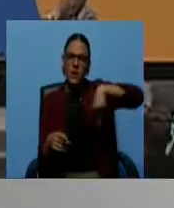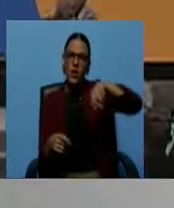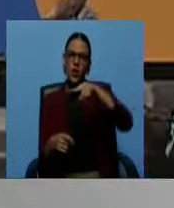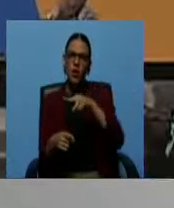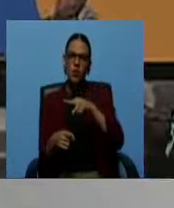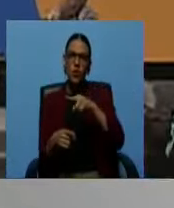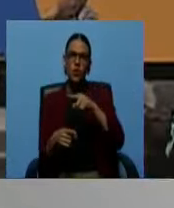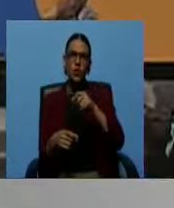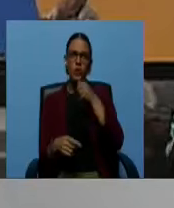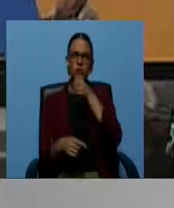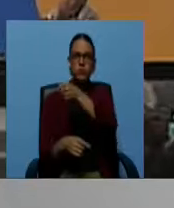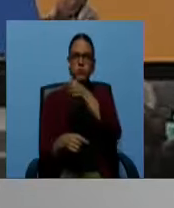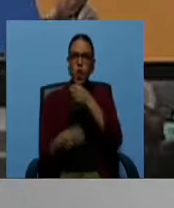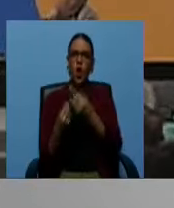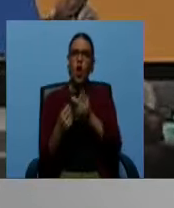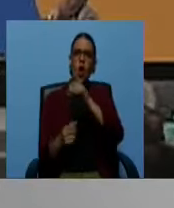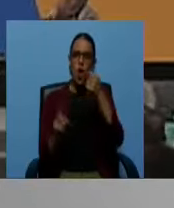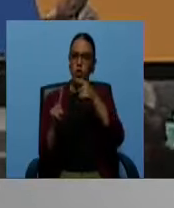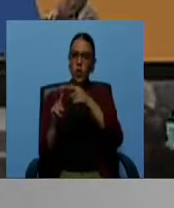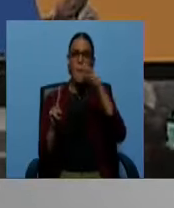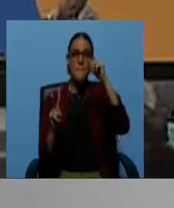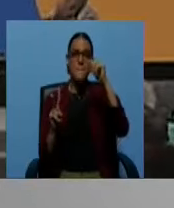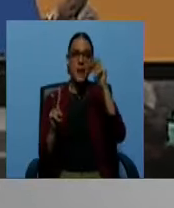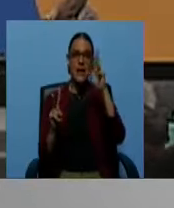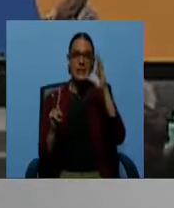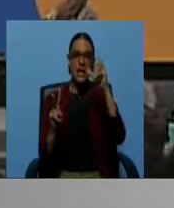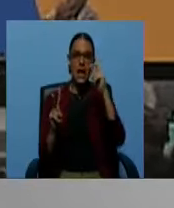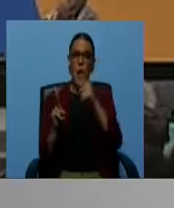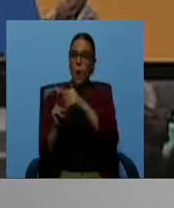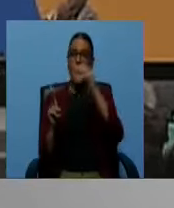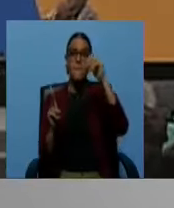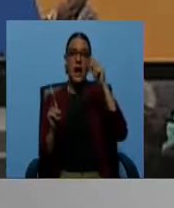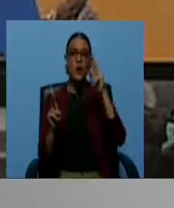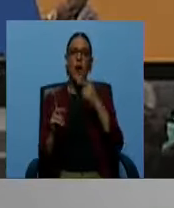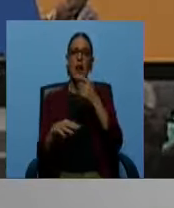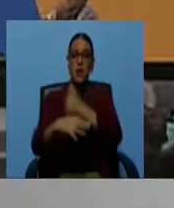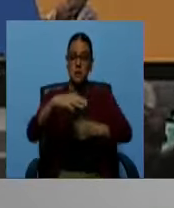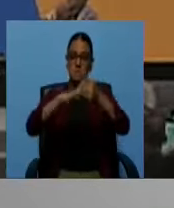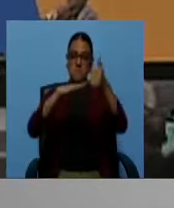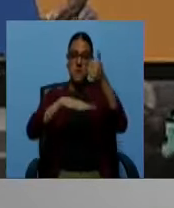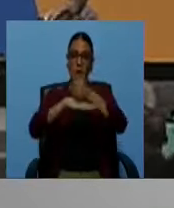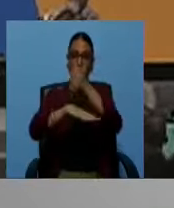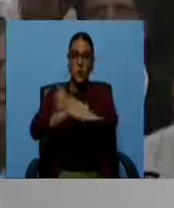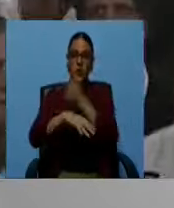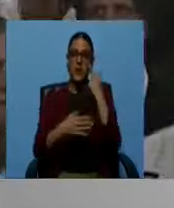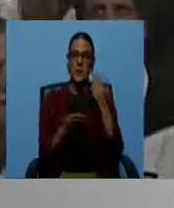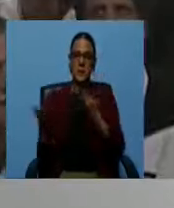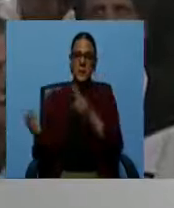escenario con Marcelo Cohenin, Manuel Pineda y yo, Didi. Vicepresidenta, adelante.